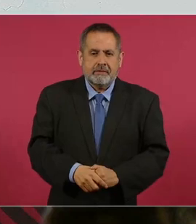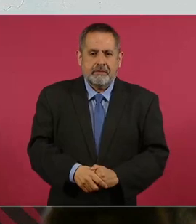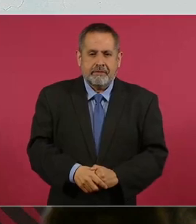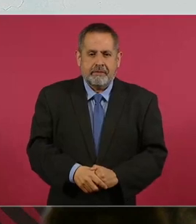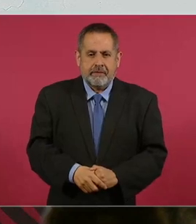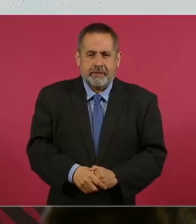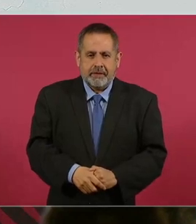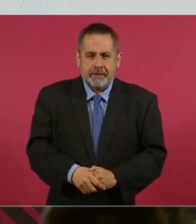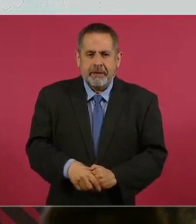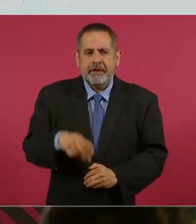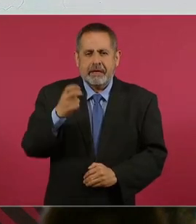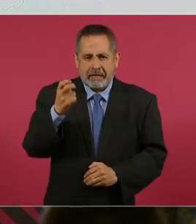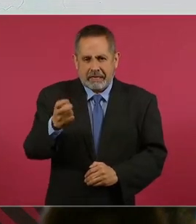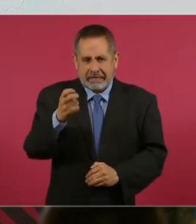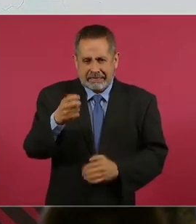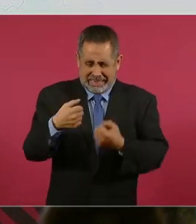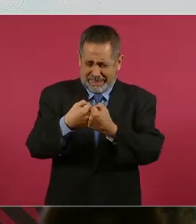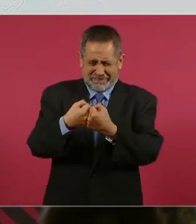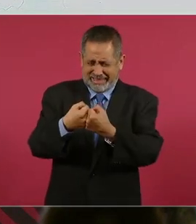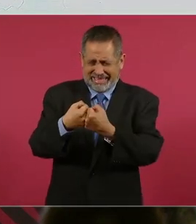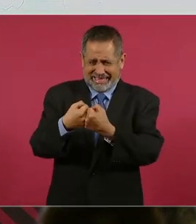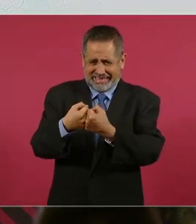Ese es un sí. Ese es en los límites.